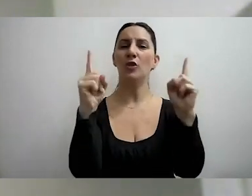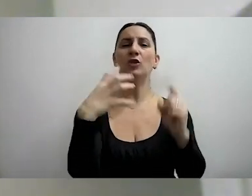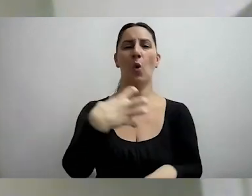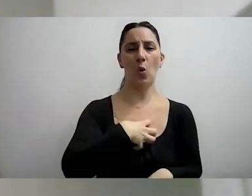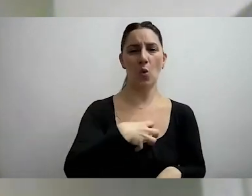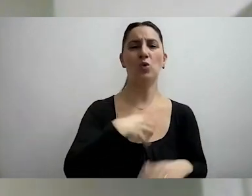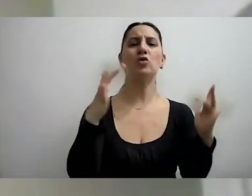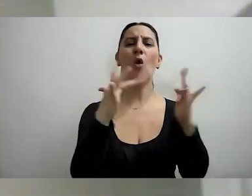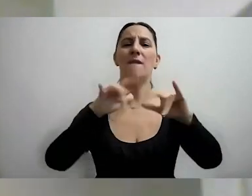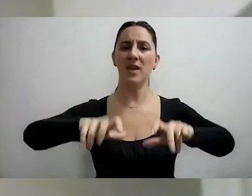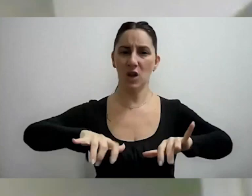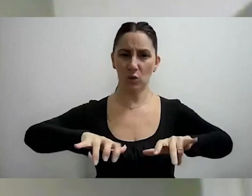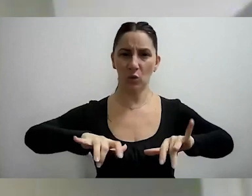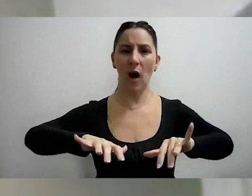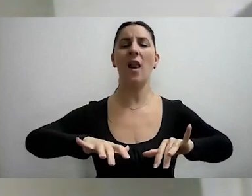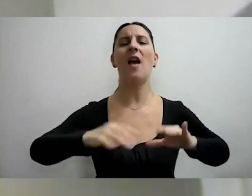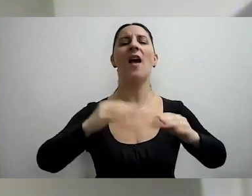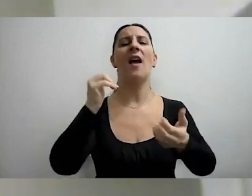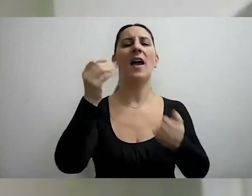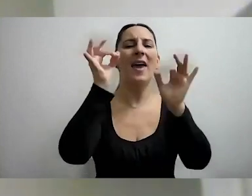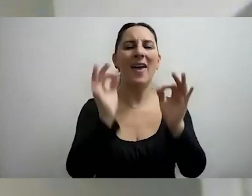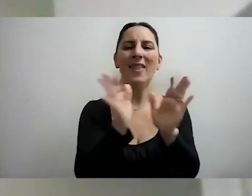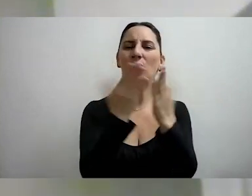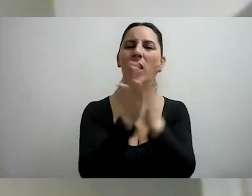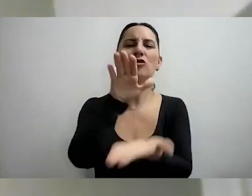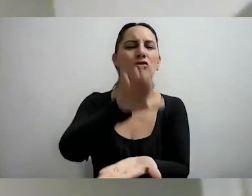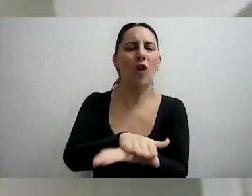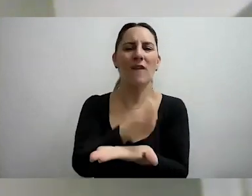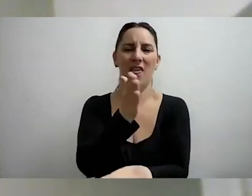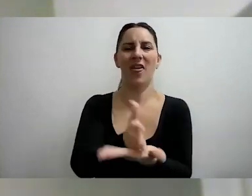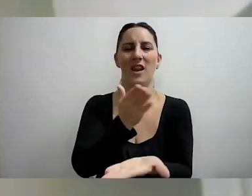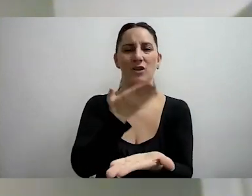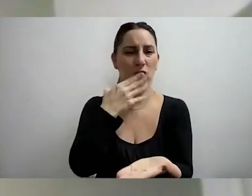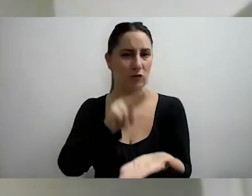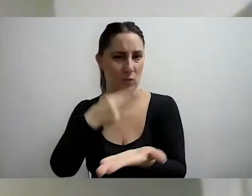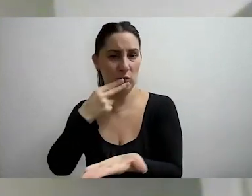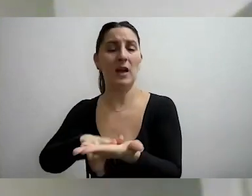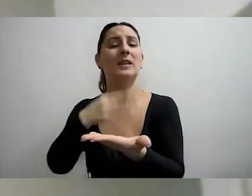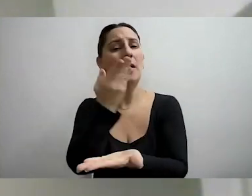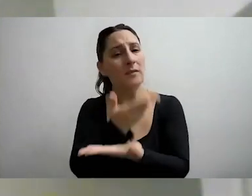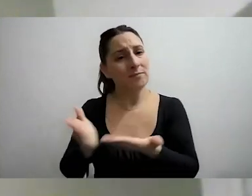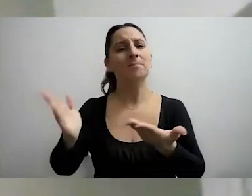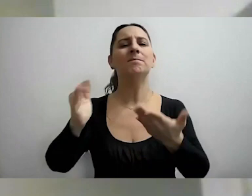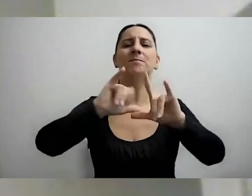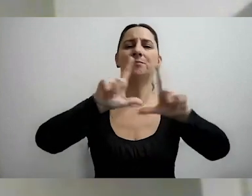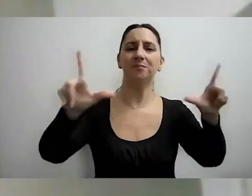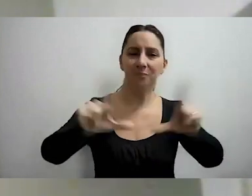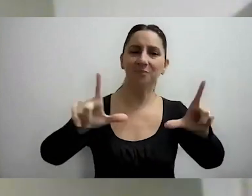virtuales dictados en editoriales especializadas en Derecho Tributario, además de la publicación de videos, actualizaciones